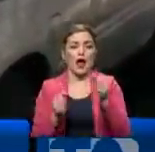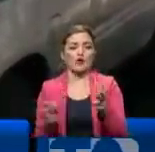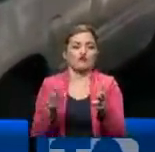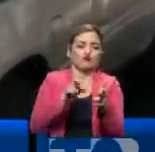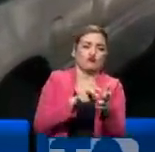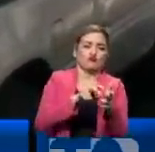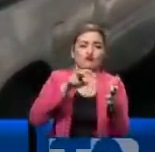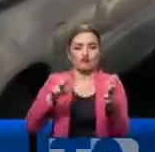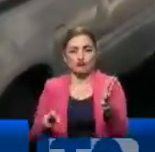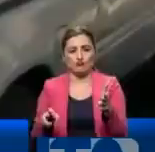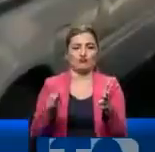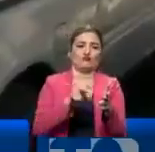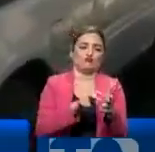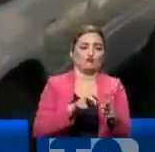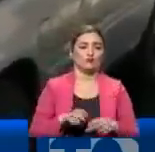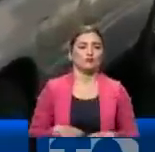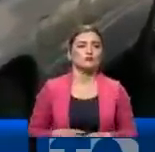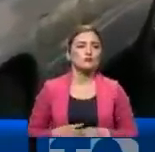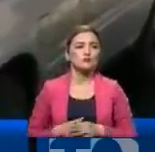camionetas.